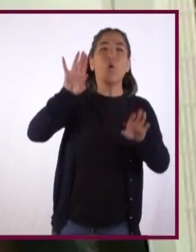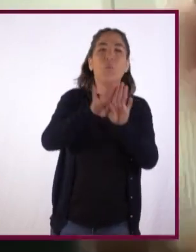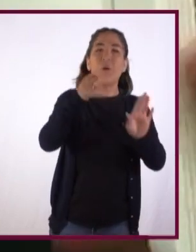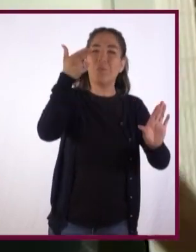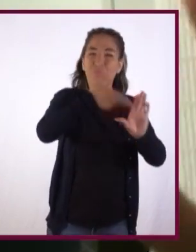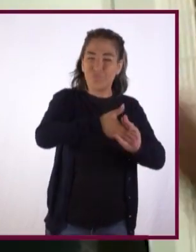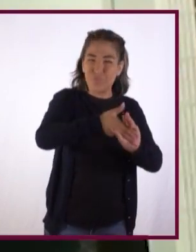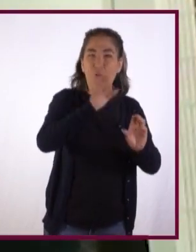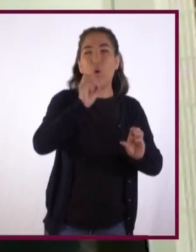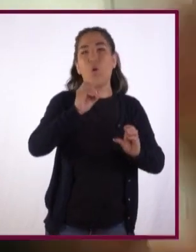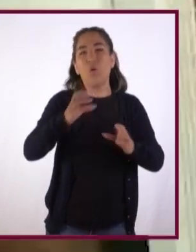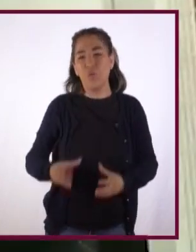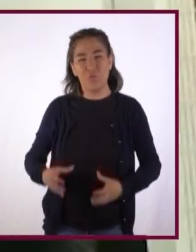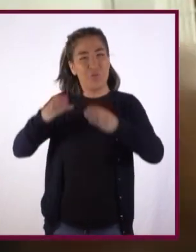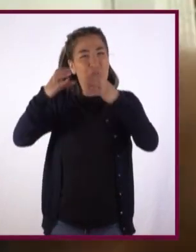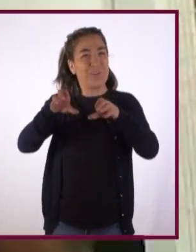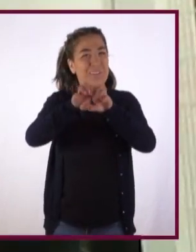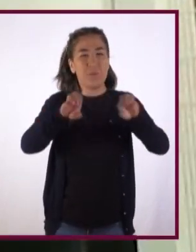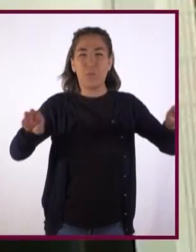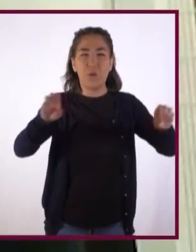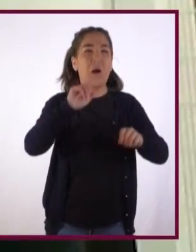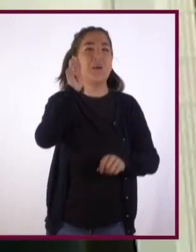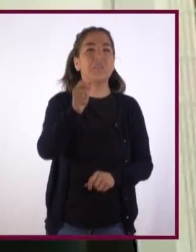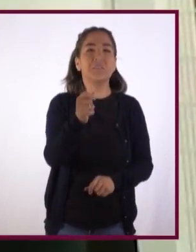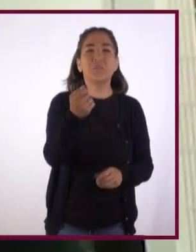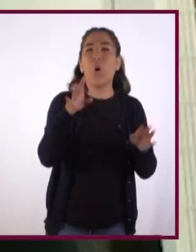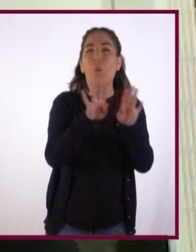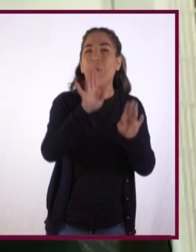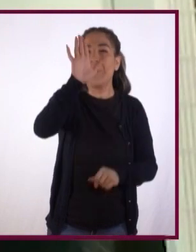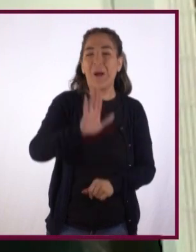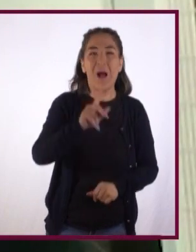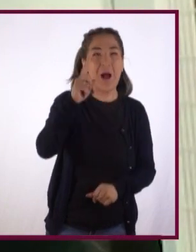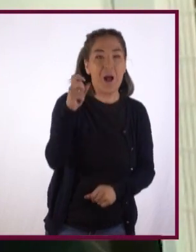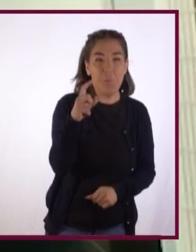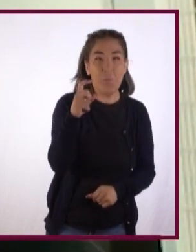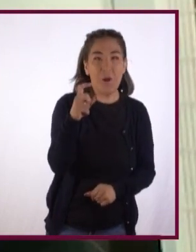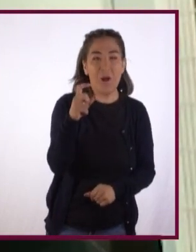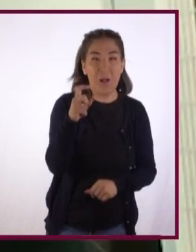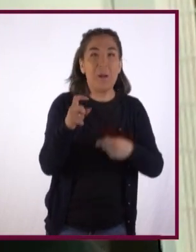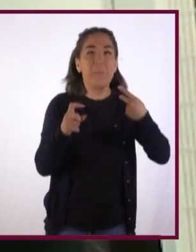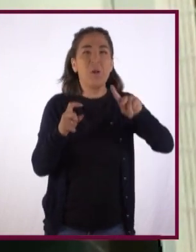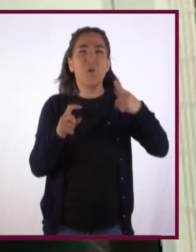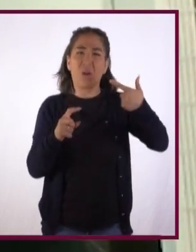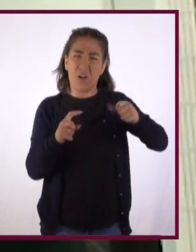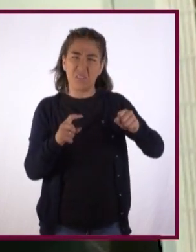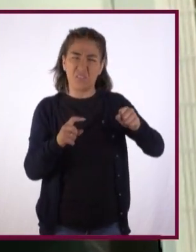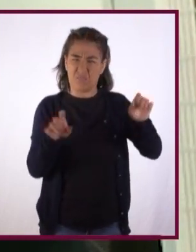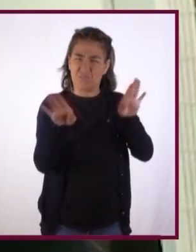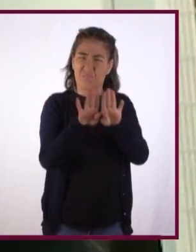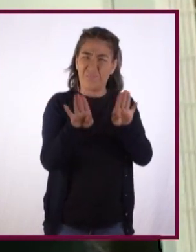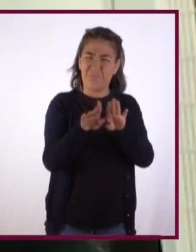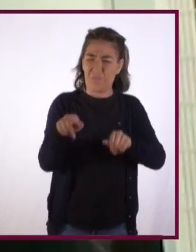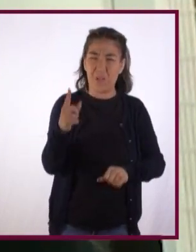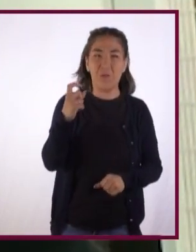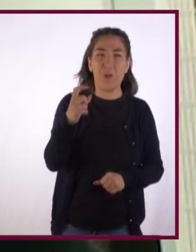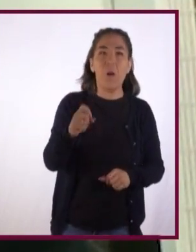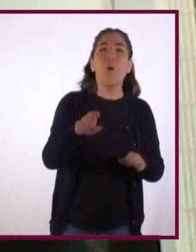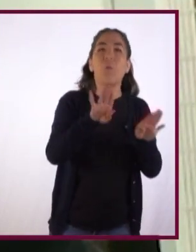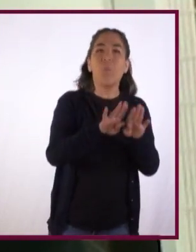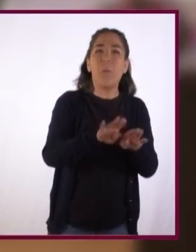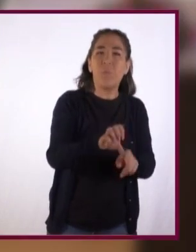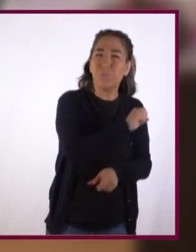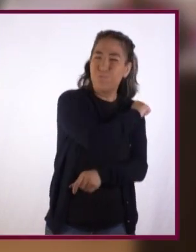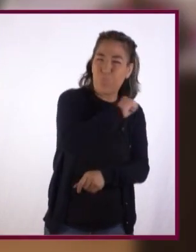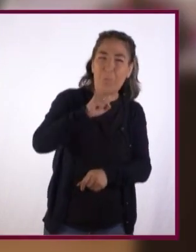casa, si nos lo dan en cilindros o ya sea por tubería, nos llega líquido. Pero es un gas. ¿Cómo es que llega líquido? Porque está a alta